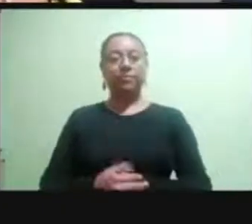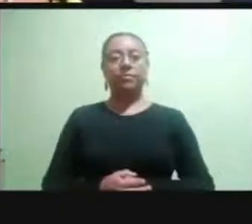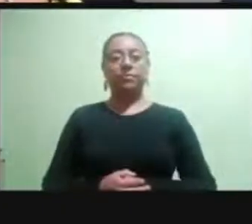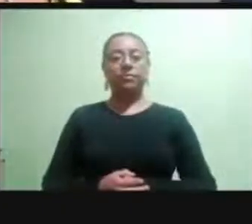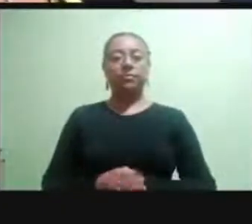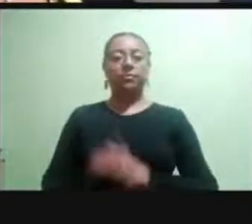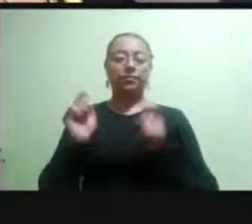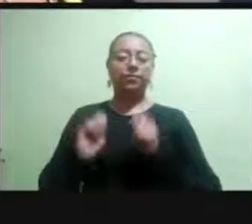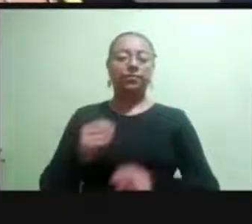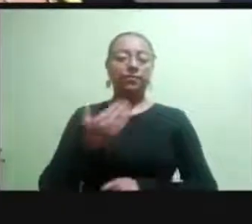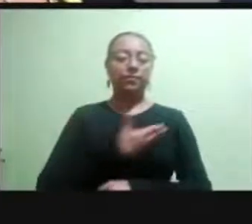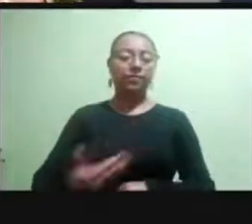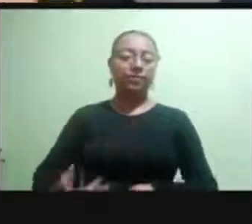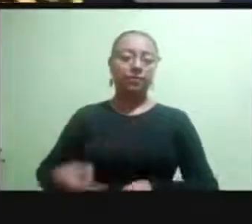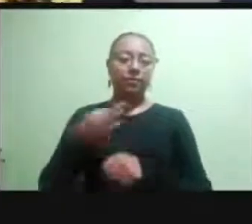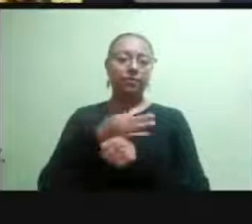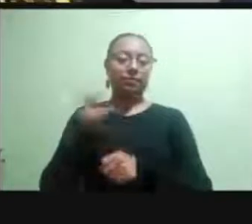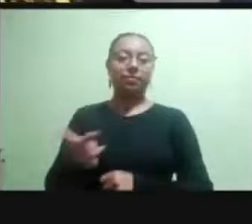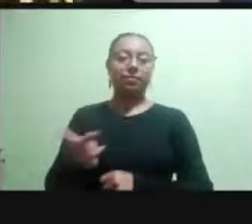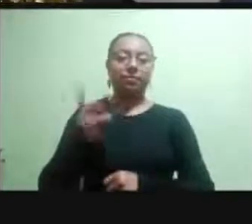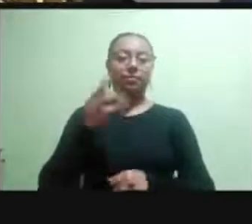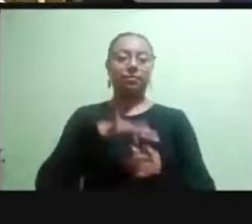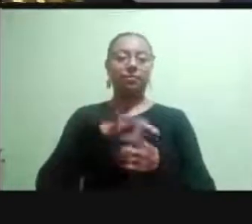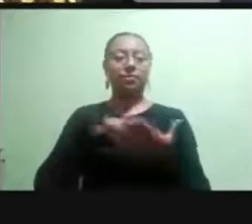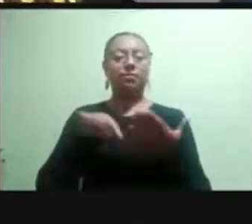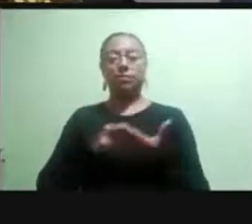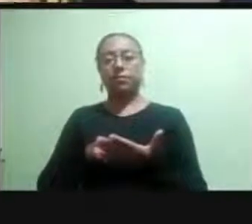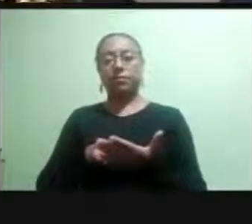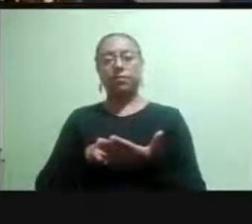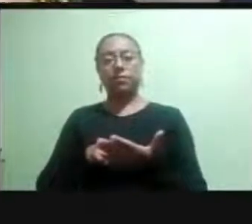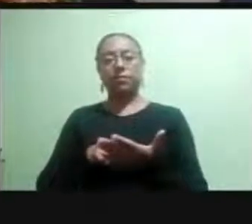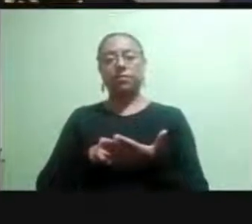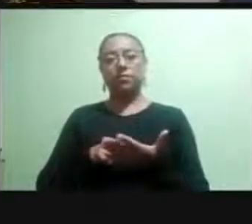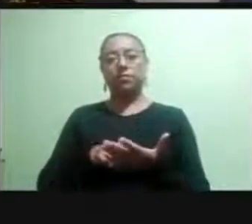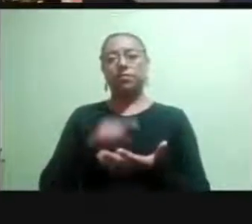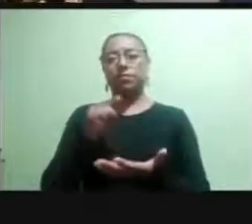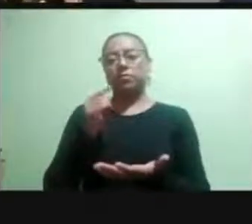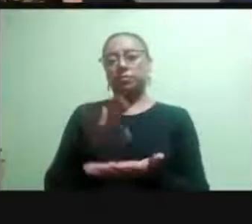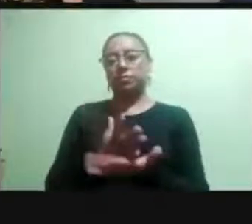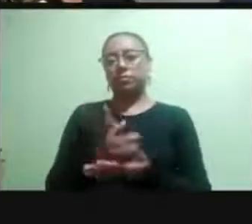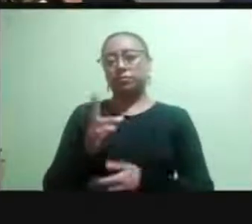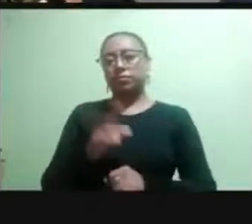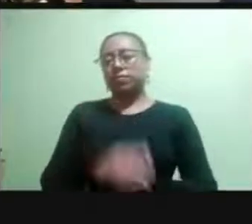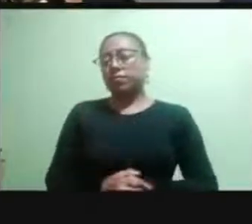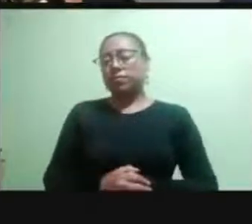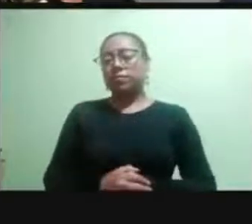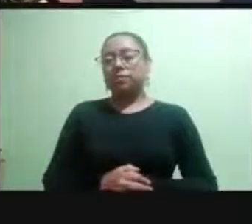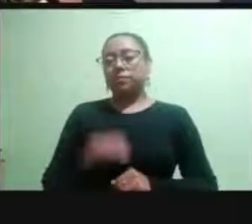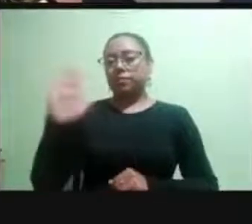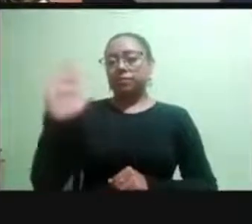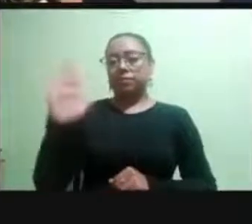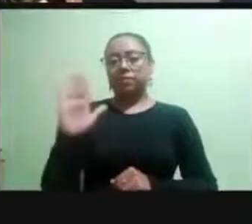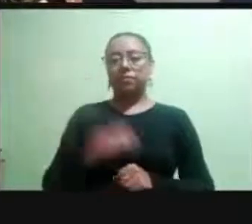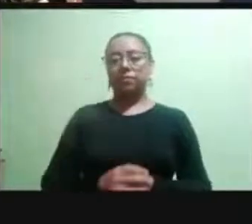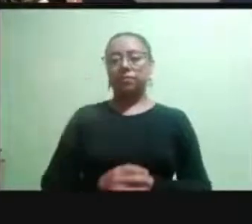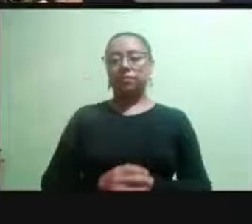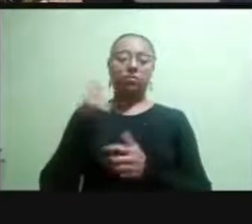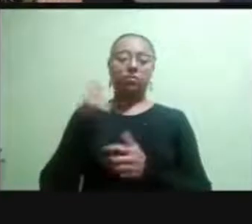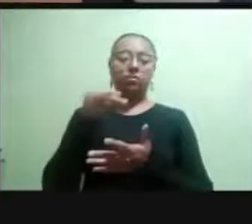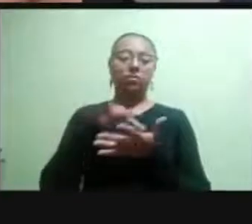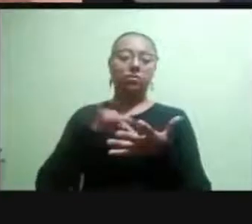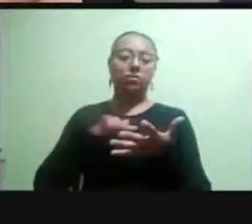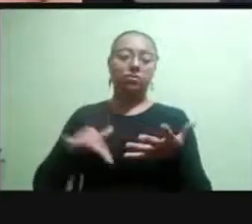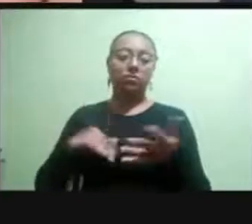actividades legislativas la diputada Frida Jimena Guillén quien preside esta comisión expuso que durante el primer año de actividades legislativas